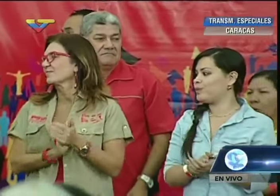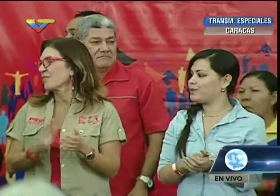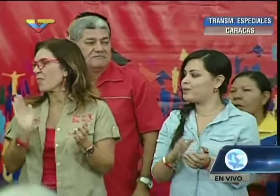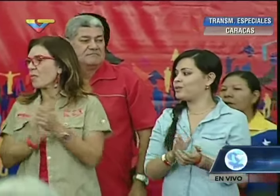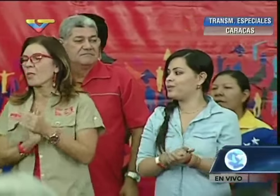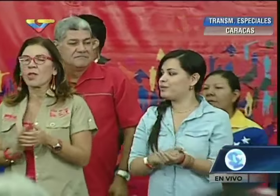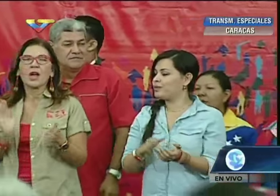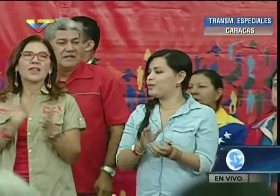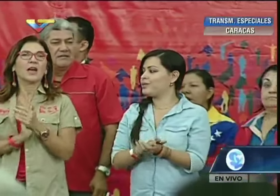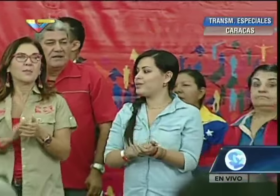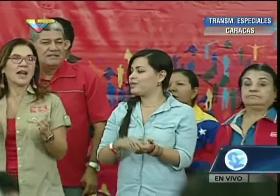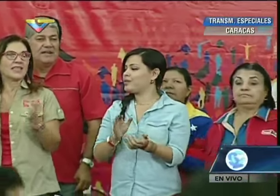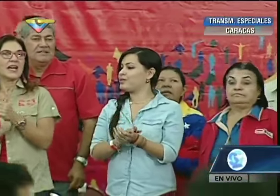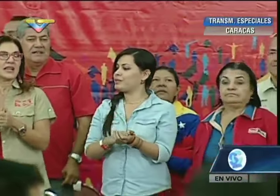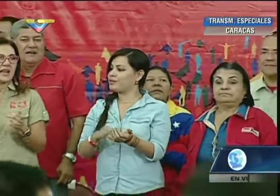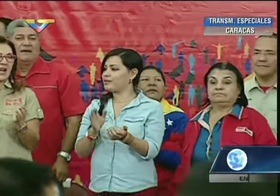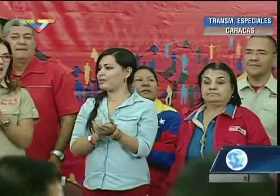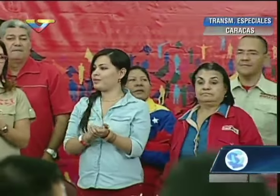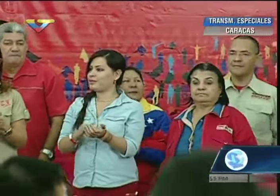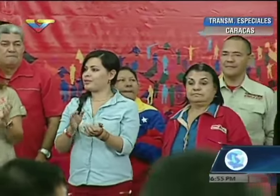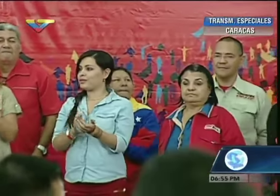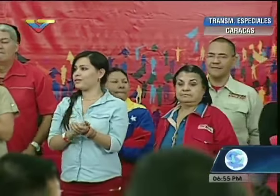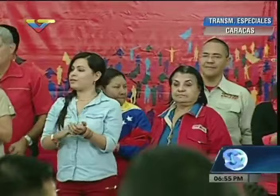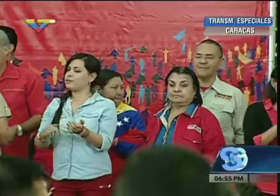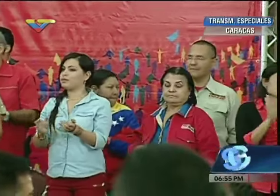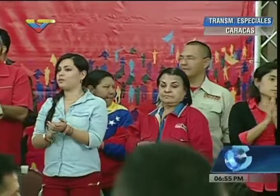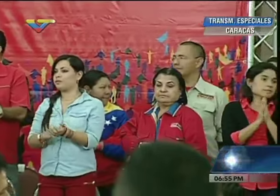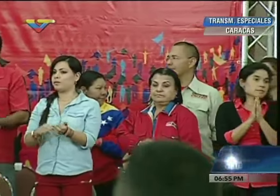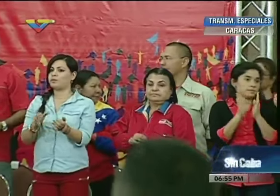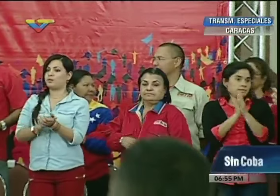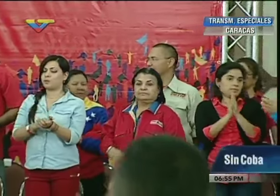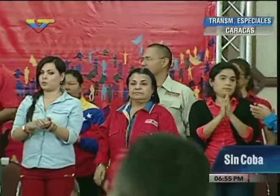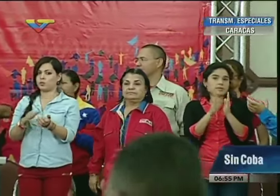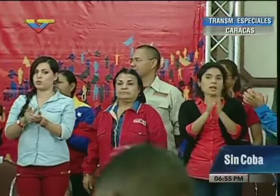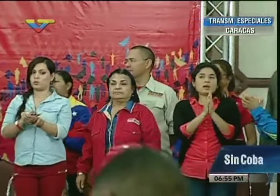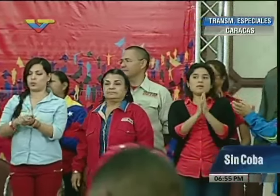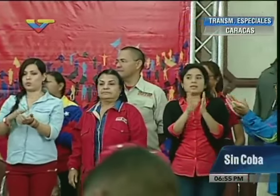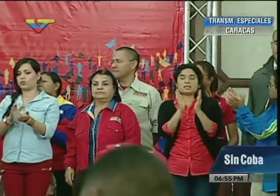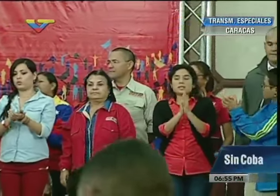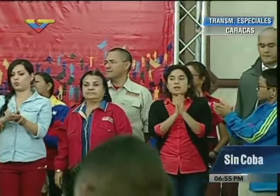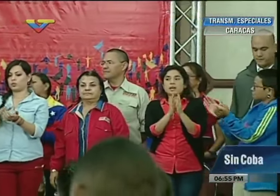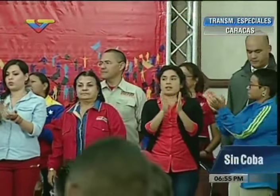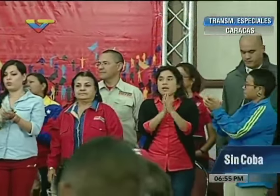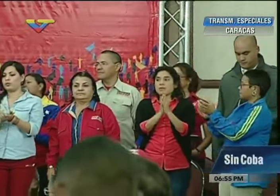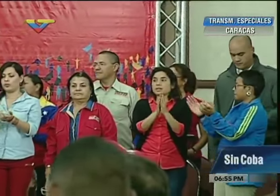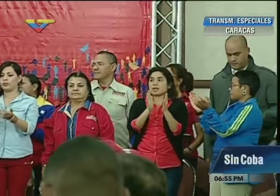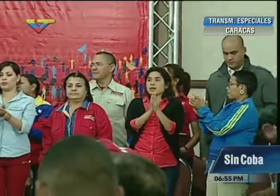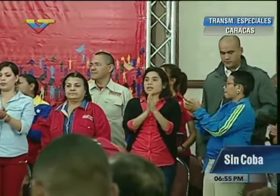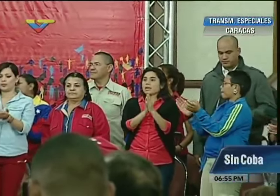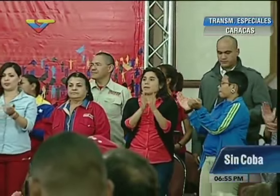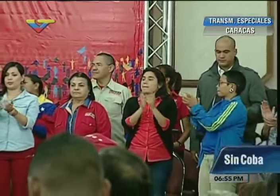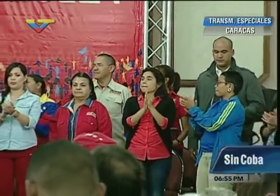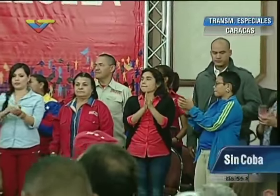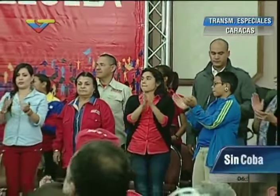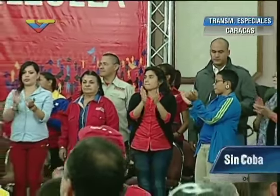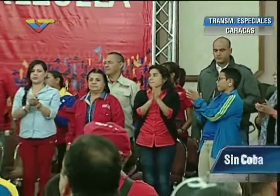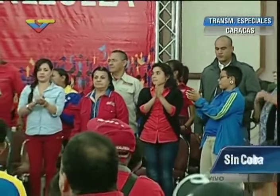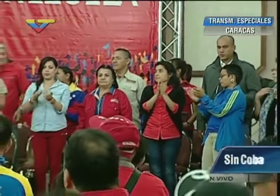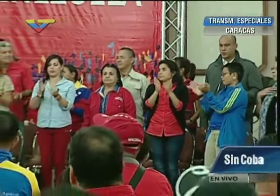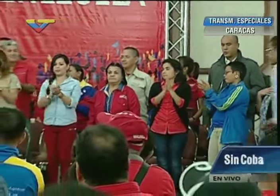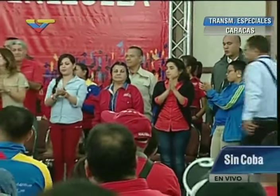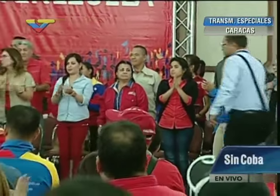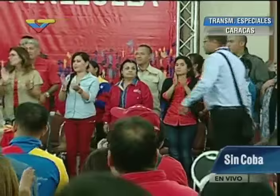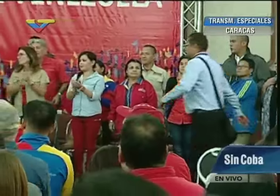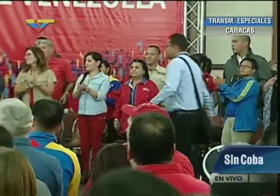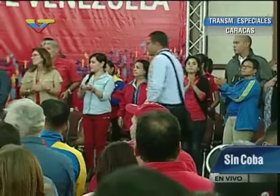imperialismo avanza y trata de opacar, de tapar y de controlar a las naciones por medio de esta guerra económica, que no solamente contra Venezuela, contra los